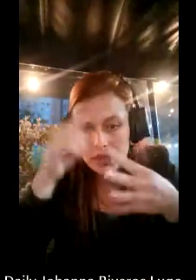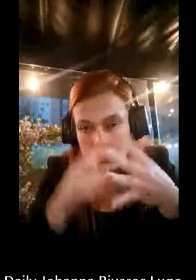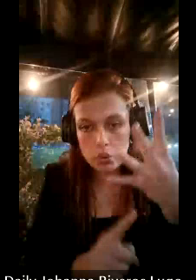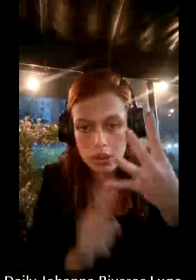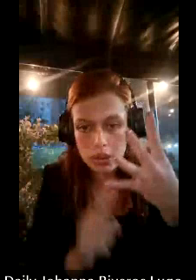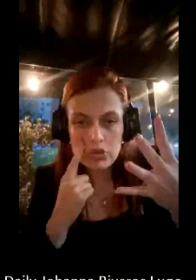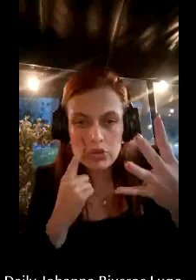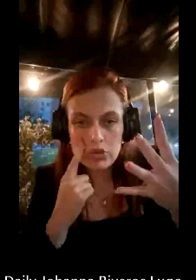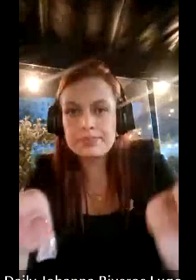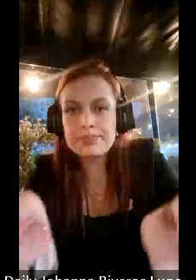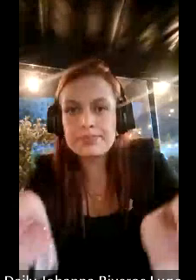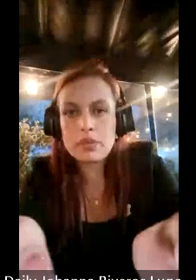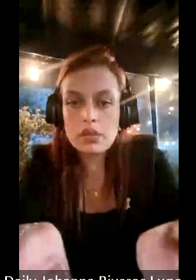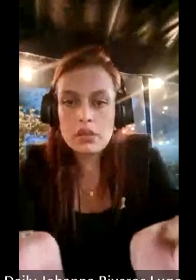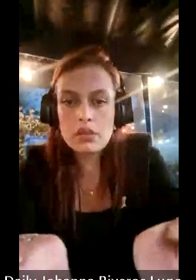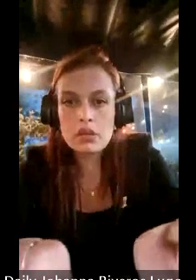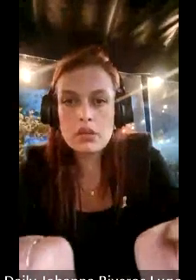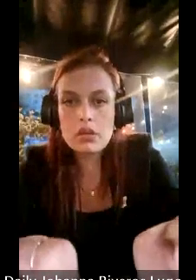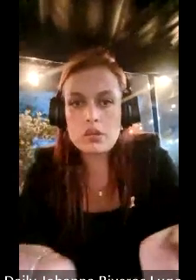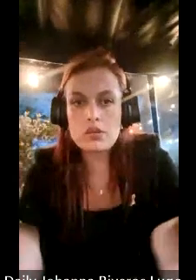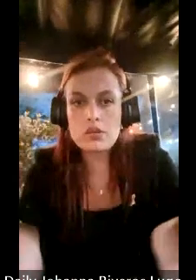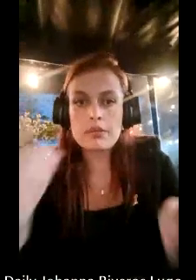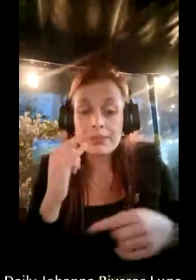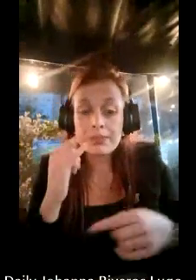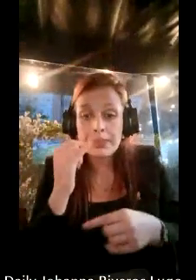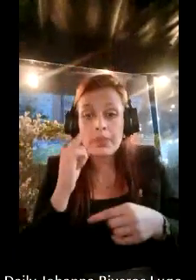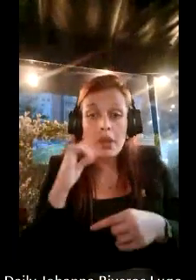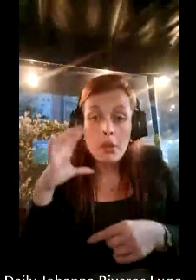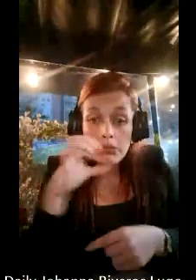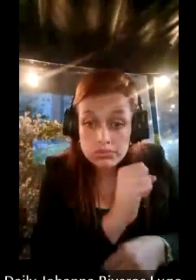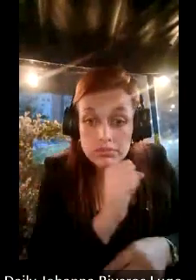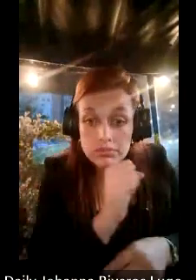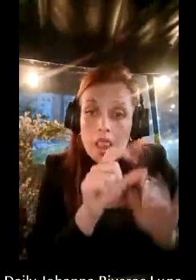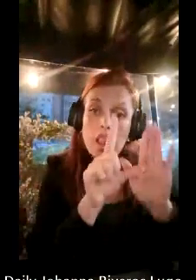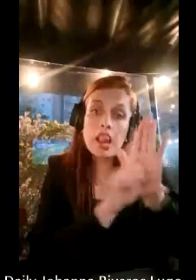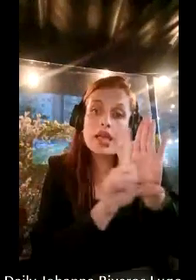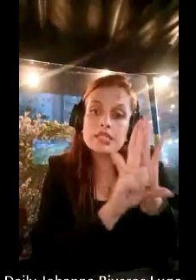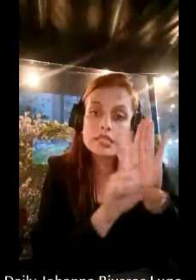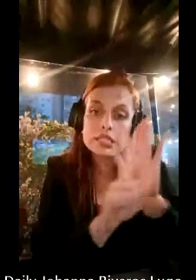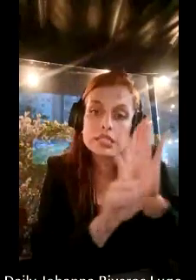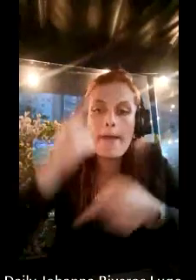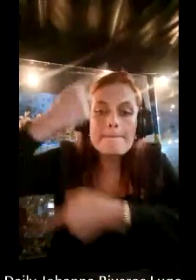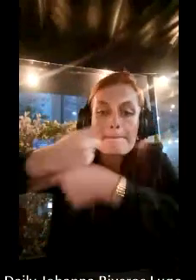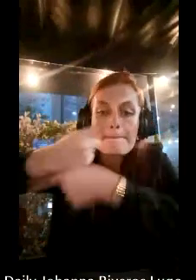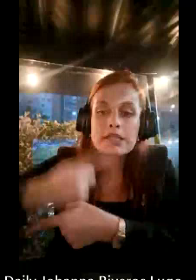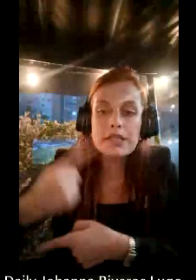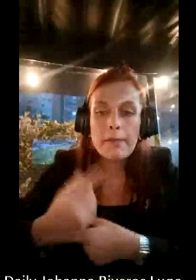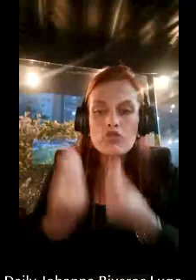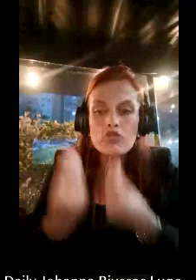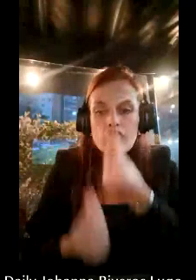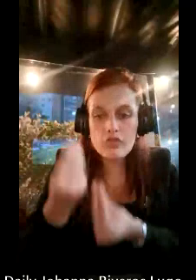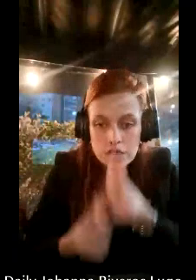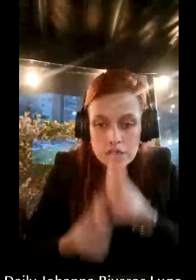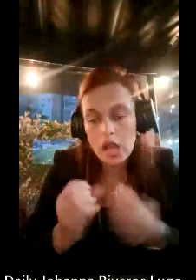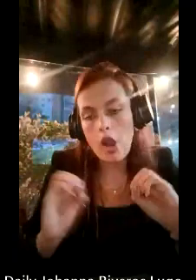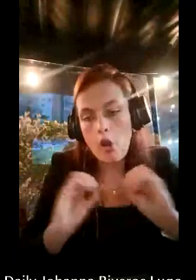es identificar los principios y leyes de la física en la solución de problemas de acuerdo al